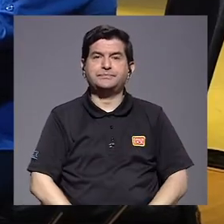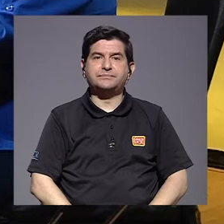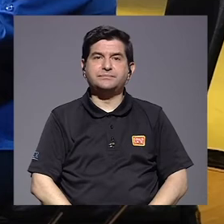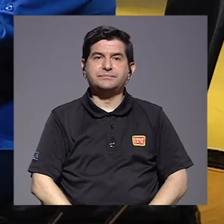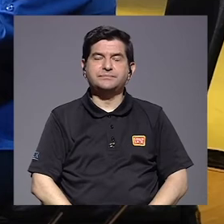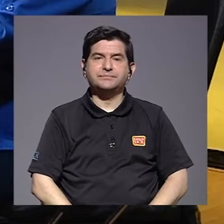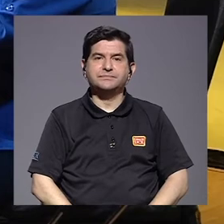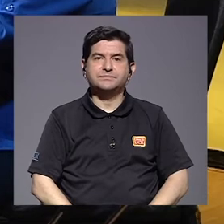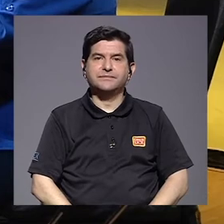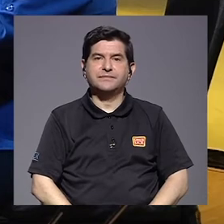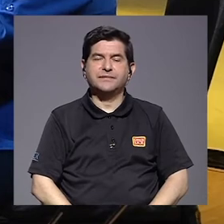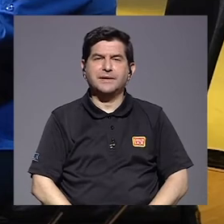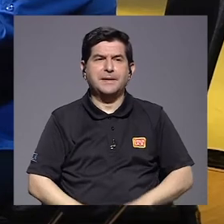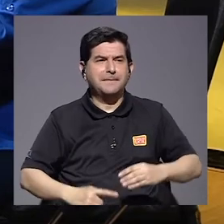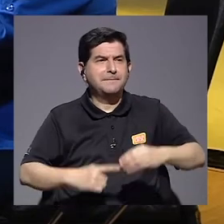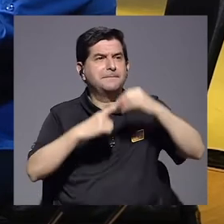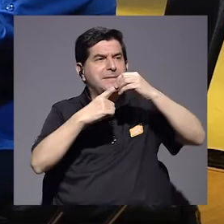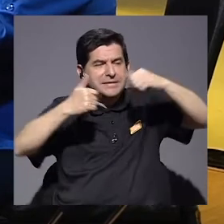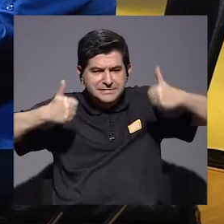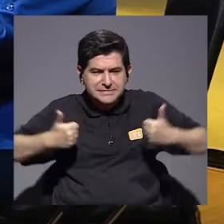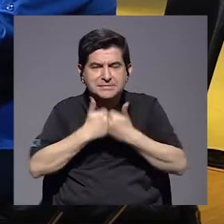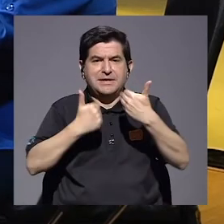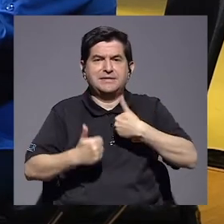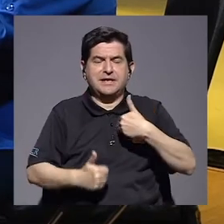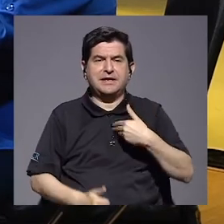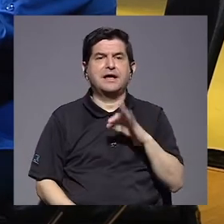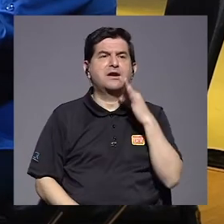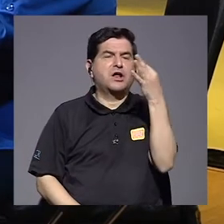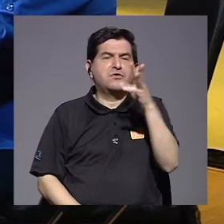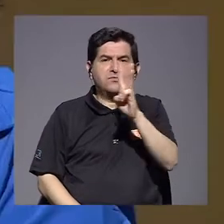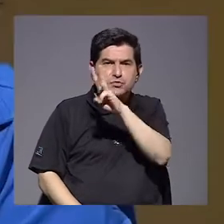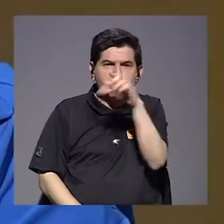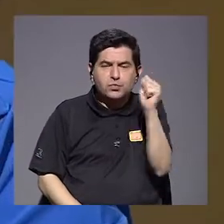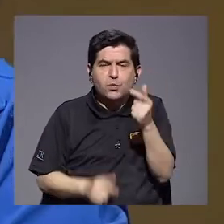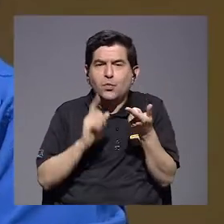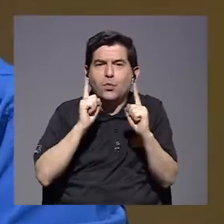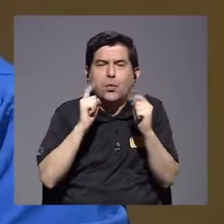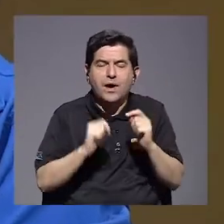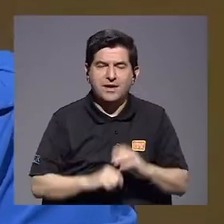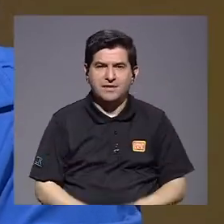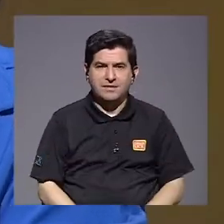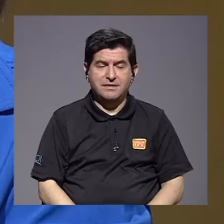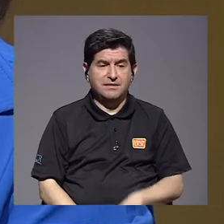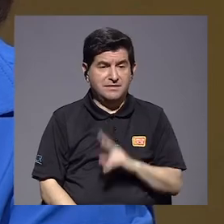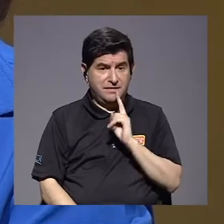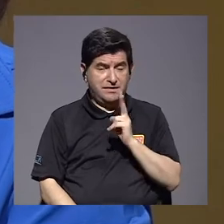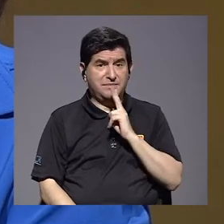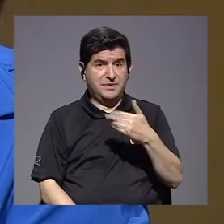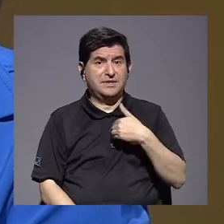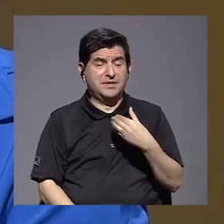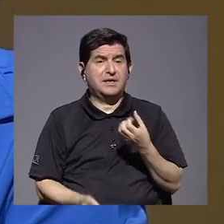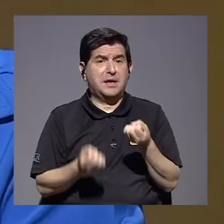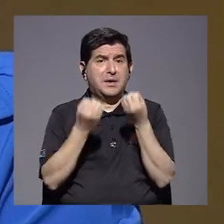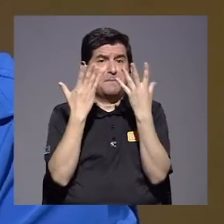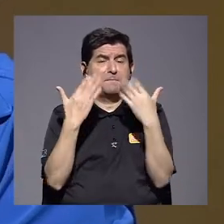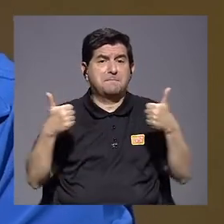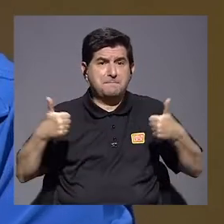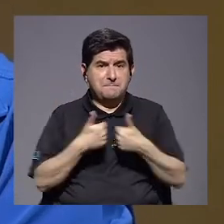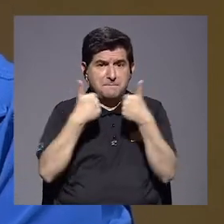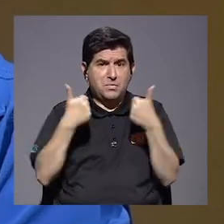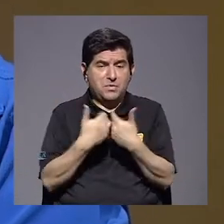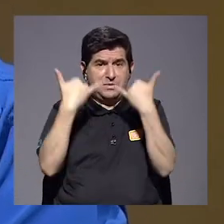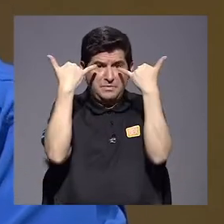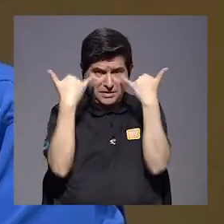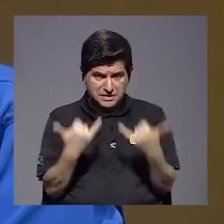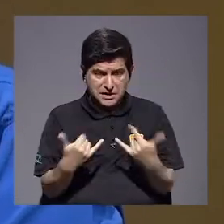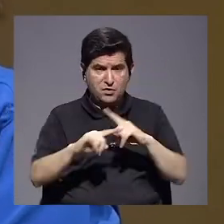¿Cuál es el mayor desafío que usted tiene en este próximo semestre? Bueno, en realidad tenemos muchos desafíos, pero